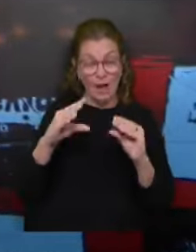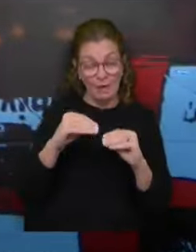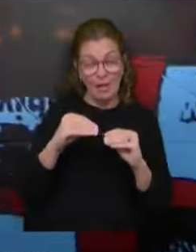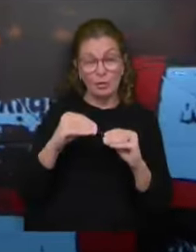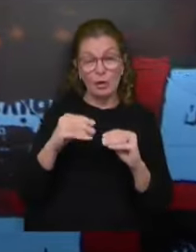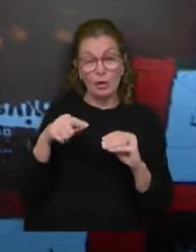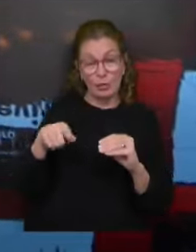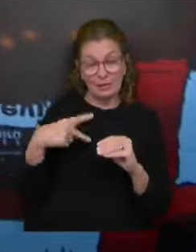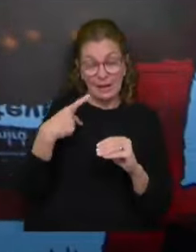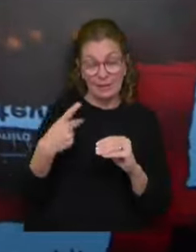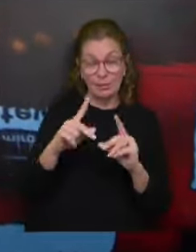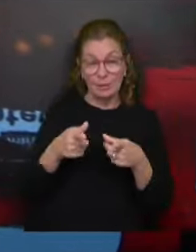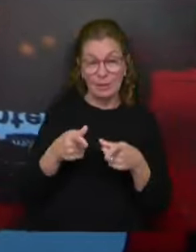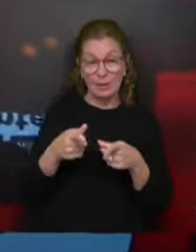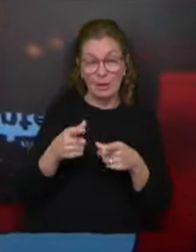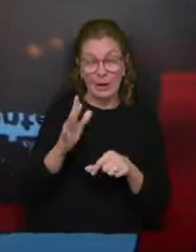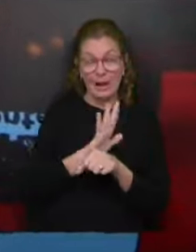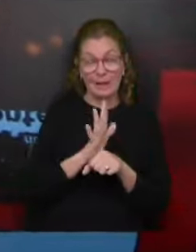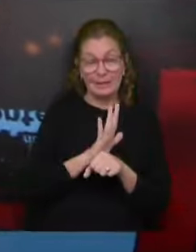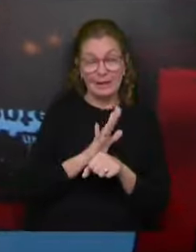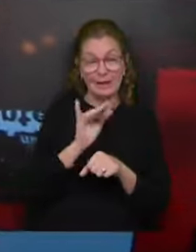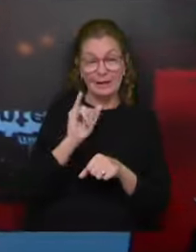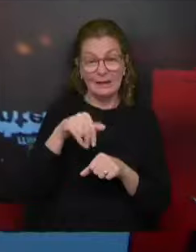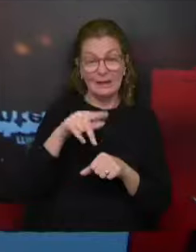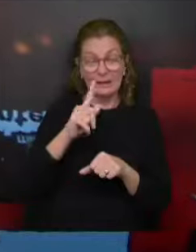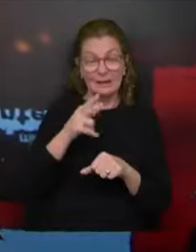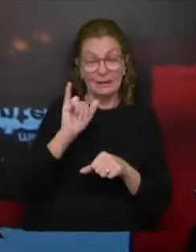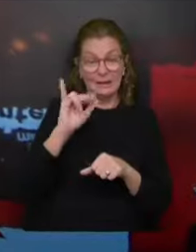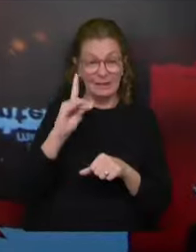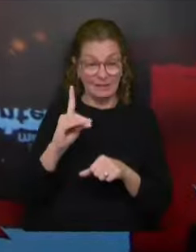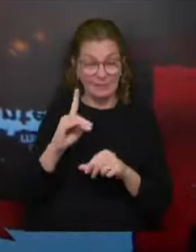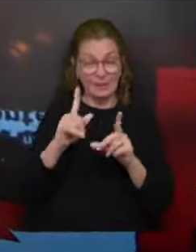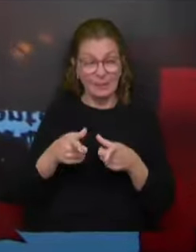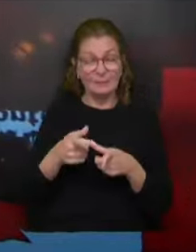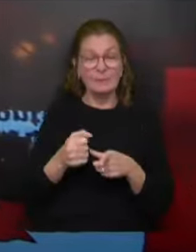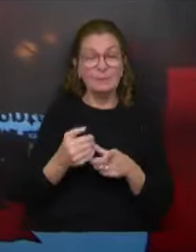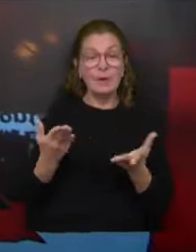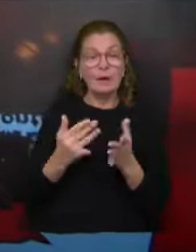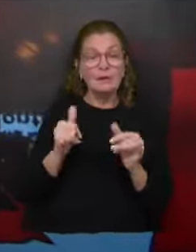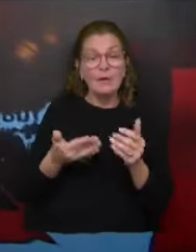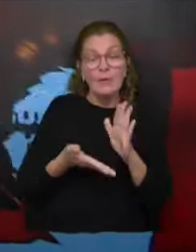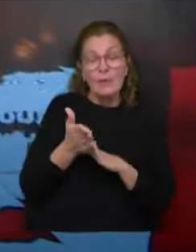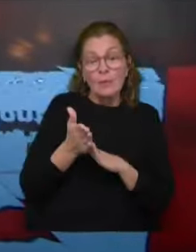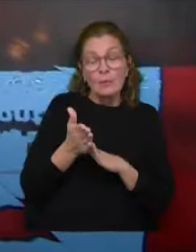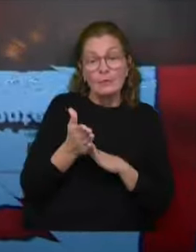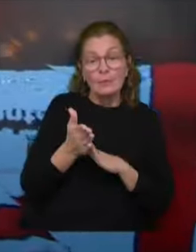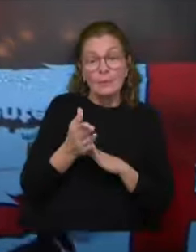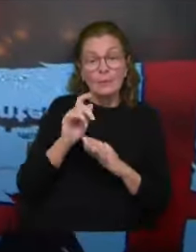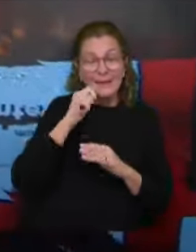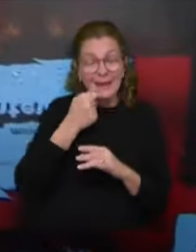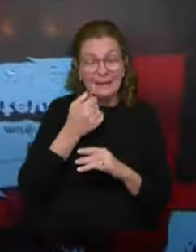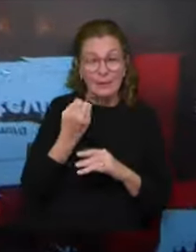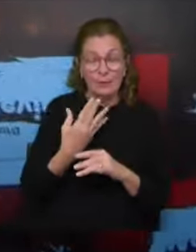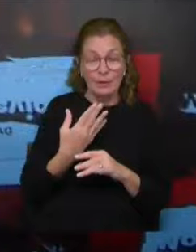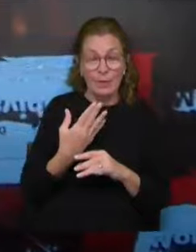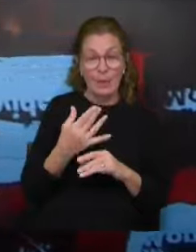conversando con ella y también con la actriz Ingrid Insense. Muy bien. Y bueno, y ahora ya nos vamos a meter de lleno. Y ahora me encanta porque vamos